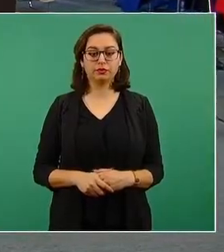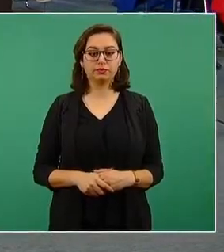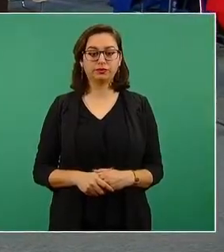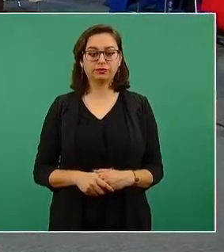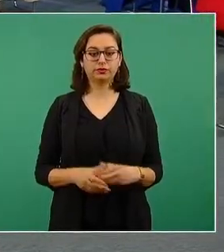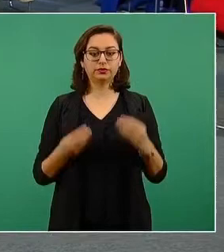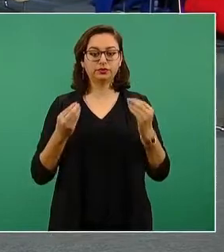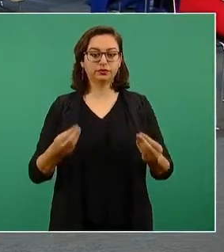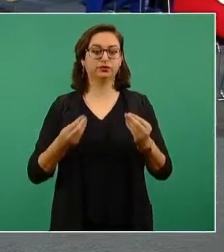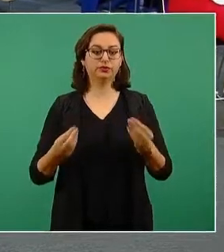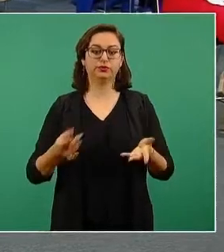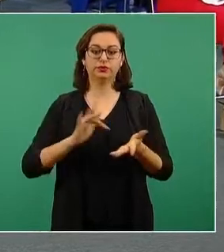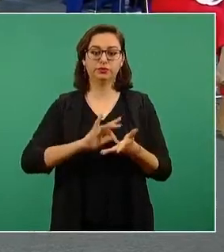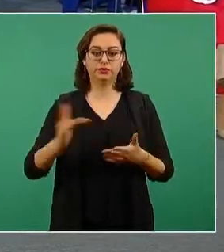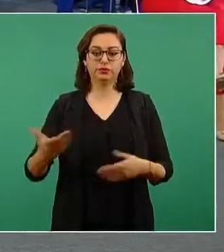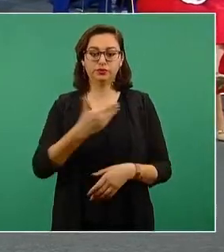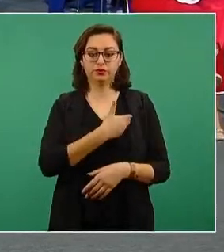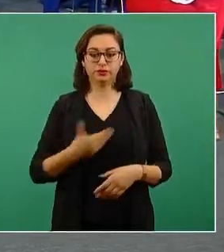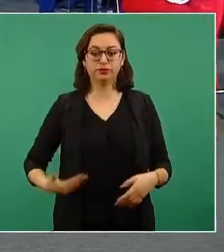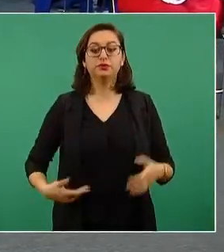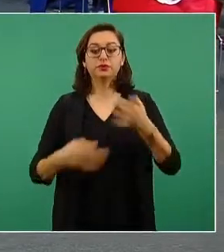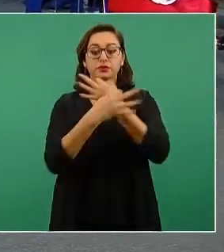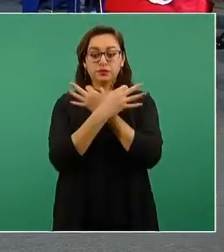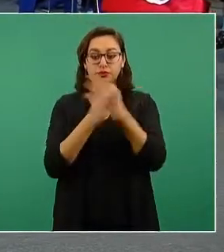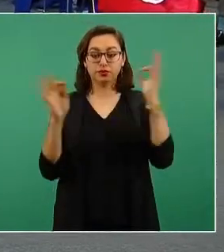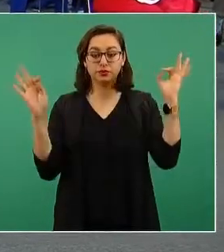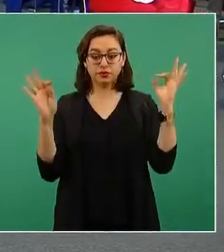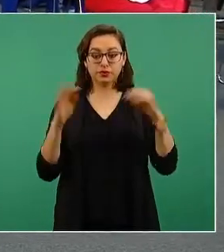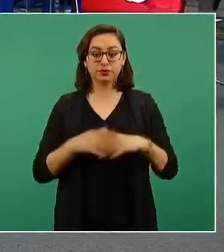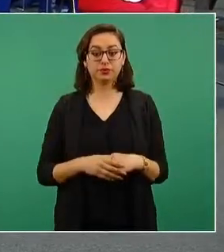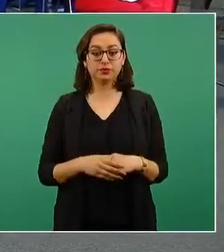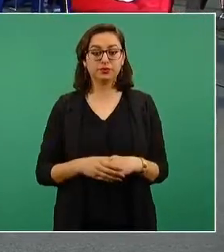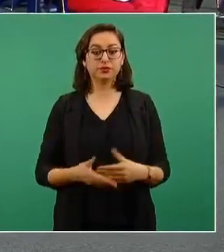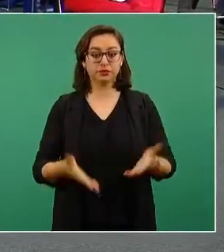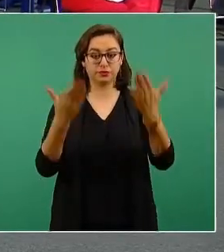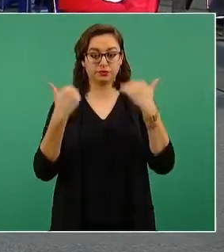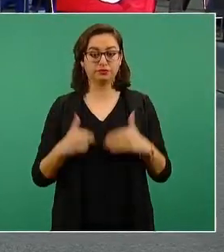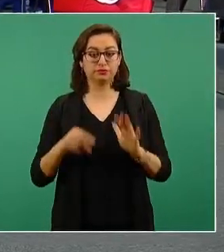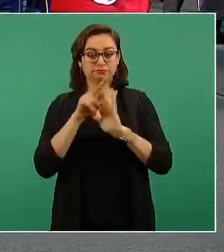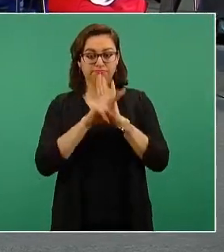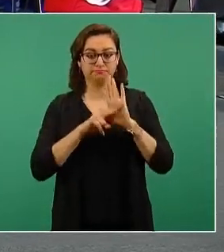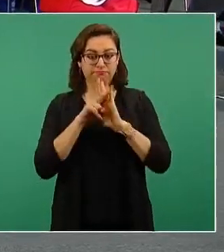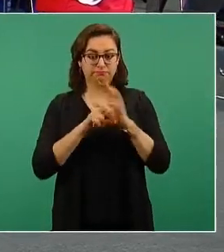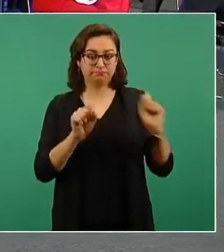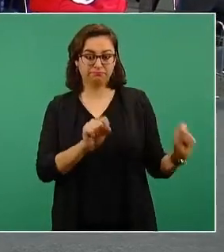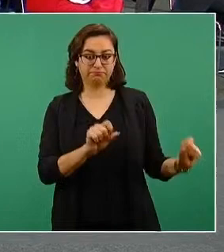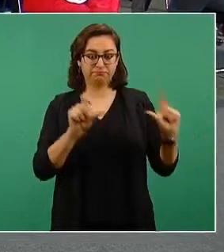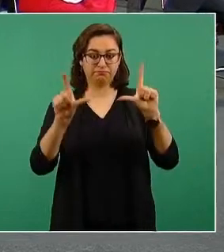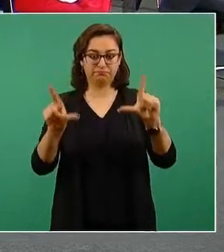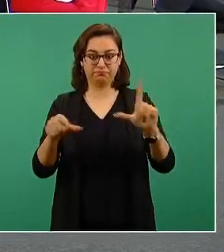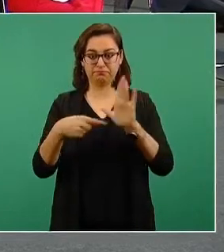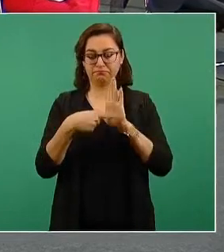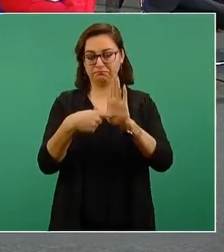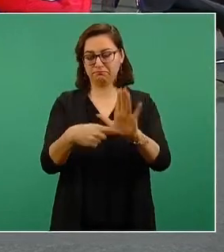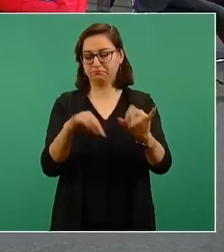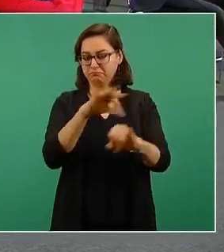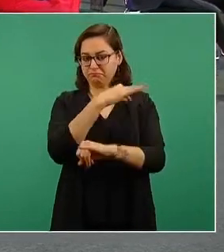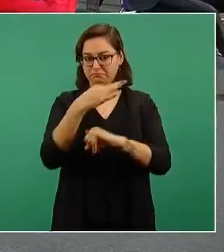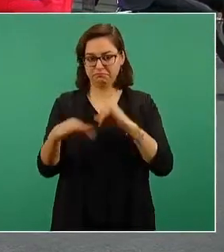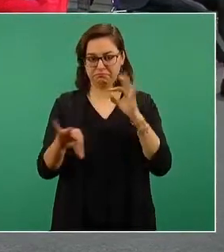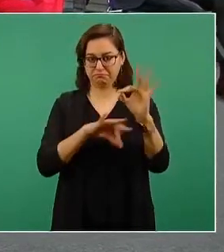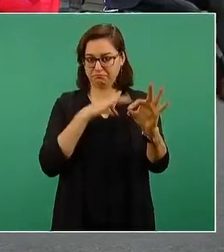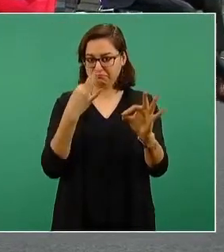Muchas gracias, señor presidente, por su mensaje. Vamos ahora a ver un video para concluir esta reunión y, si me lo permiten,